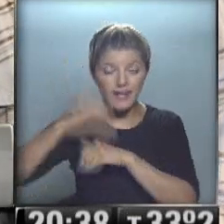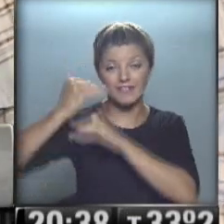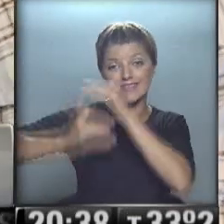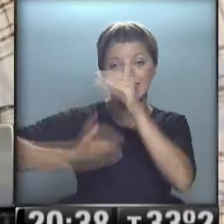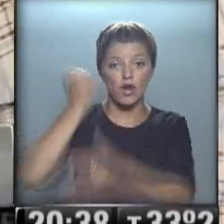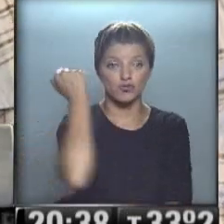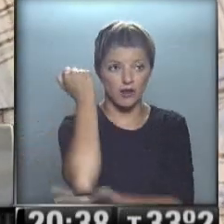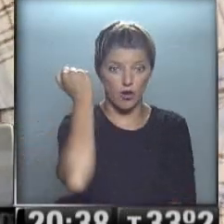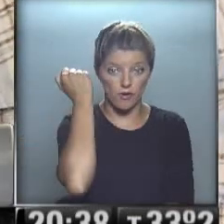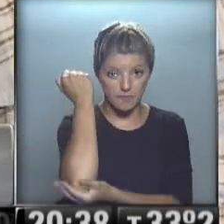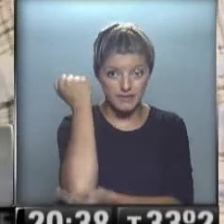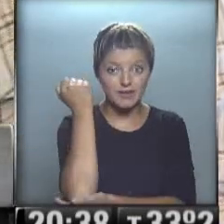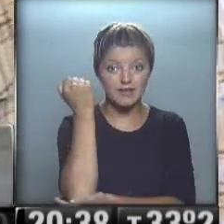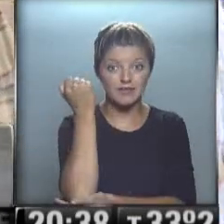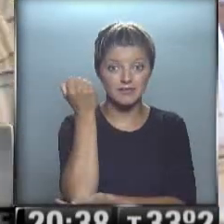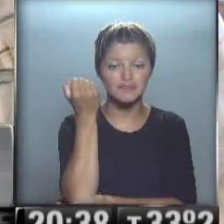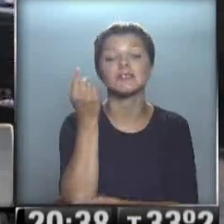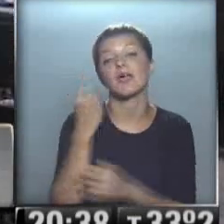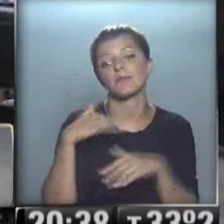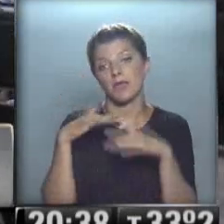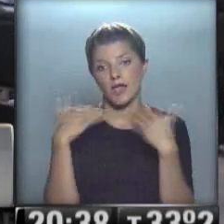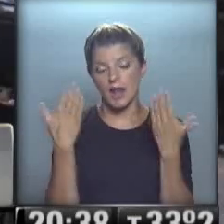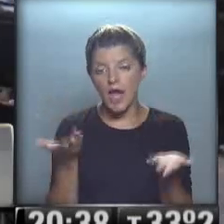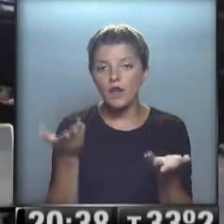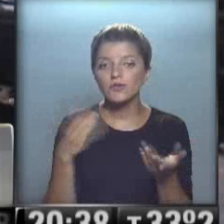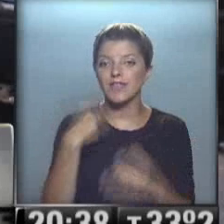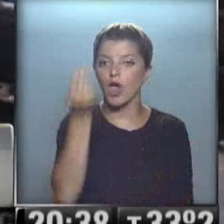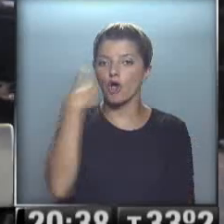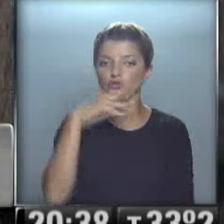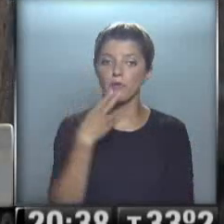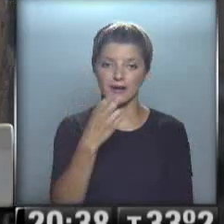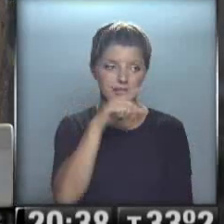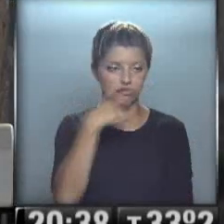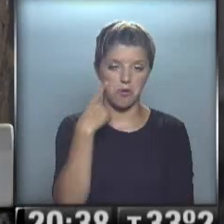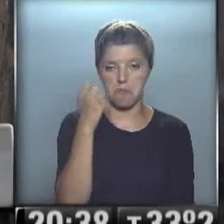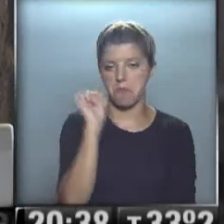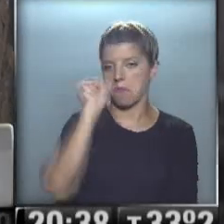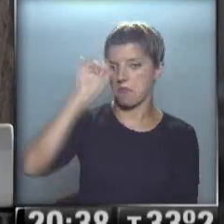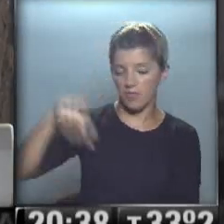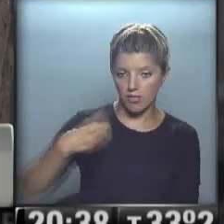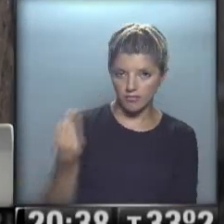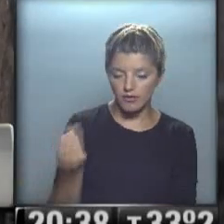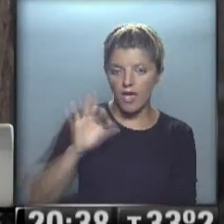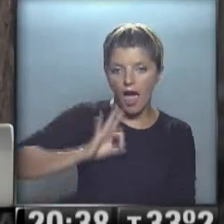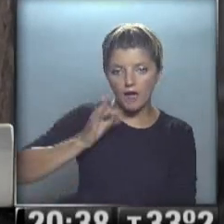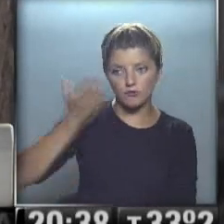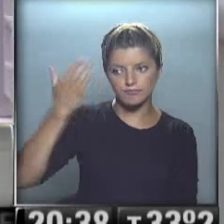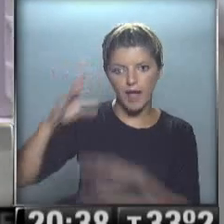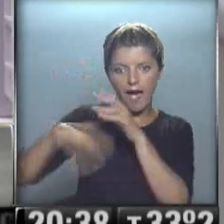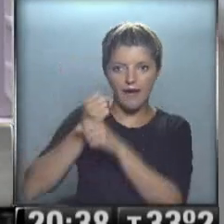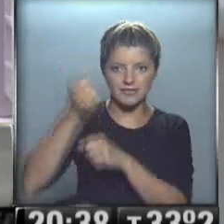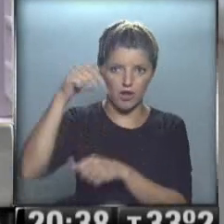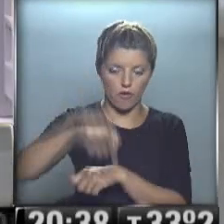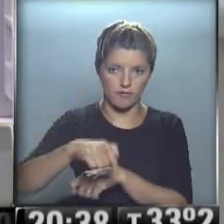nacional del país del mercado interno Y por supuesto de del consumo del incremento notable del consumo eléctrico de la